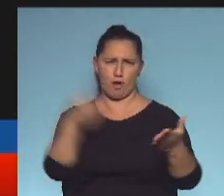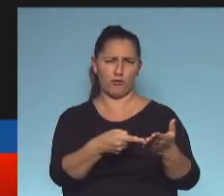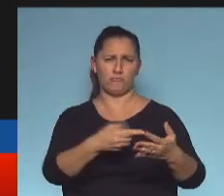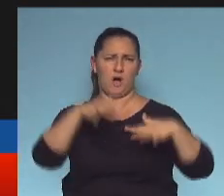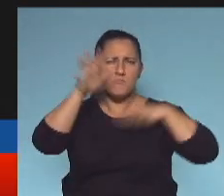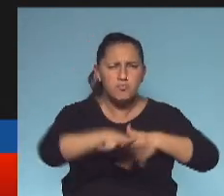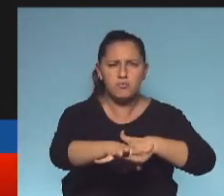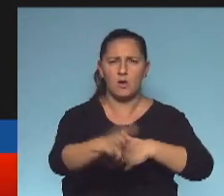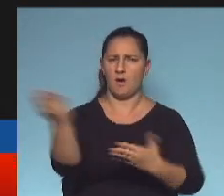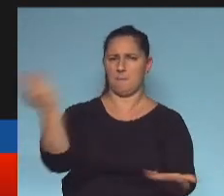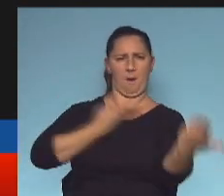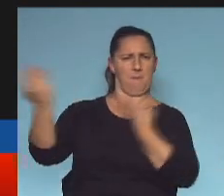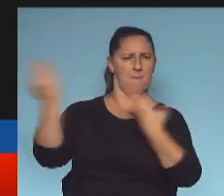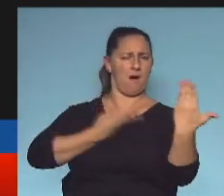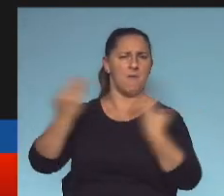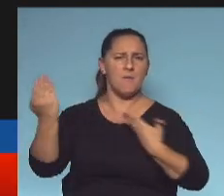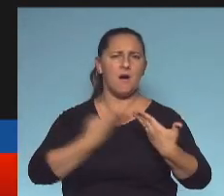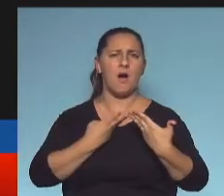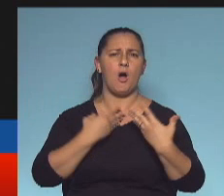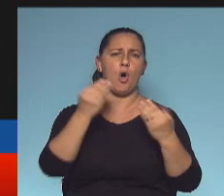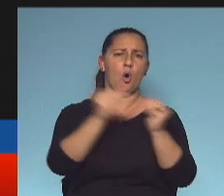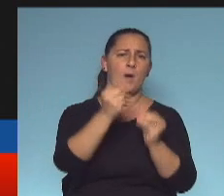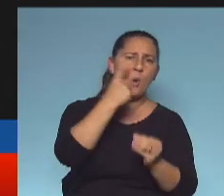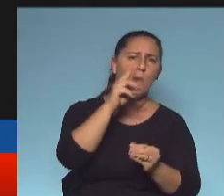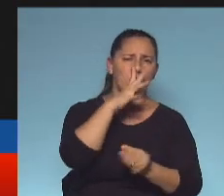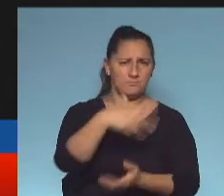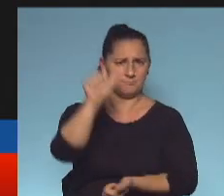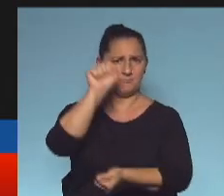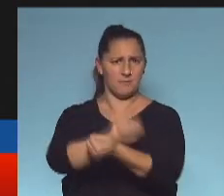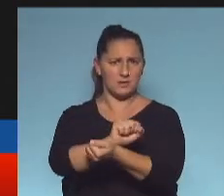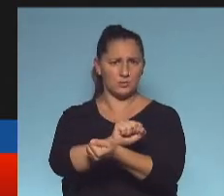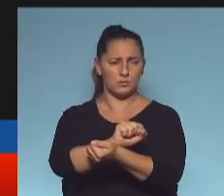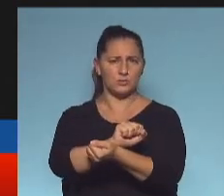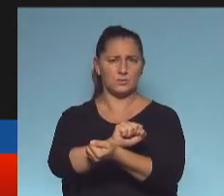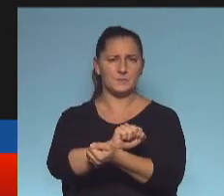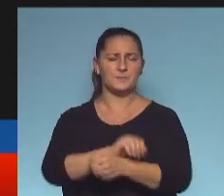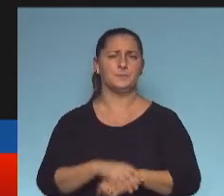fuimos reprimidos, compañeros y compañeras encarceladas.